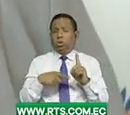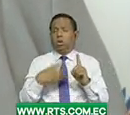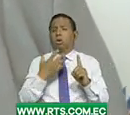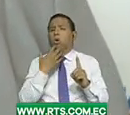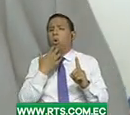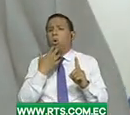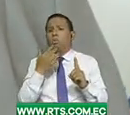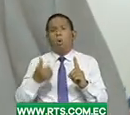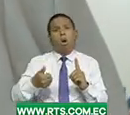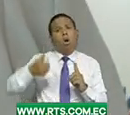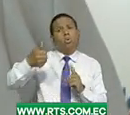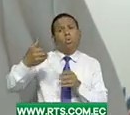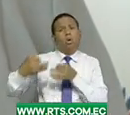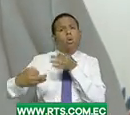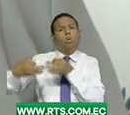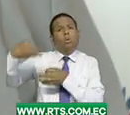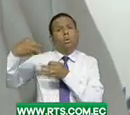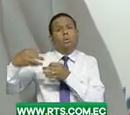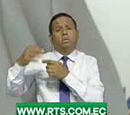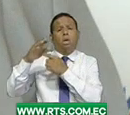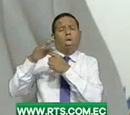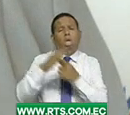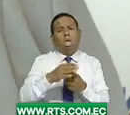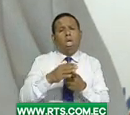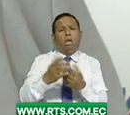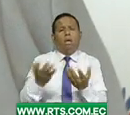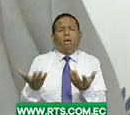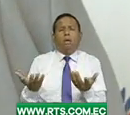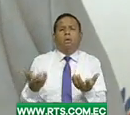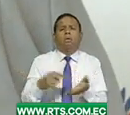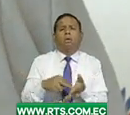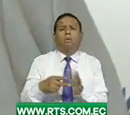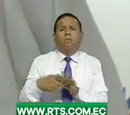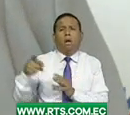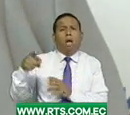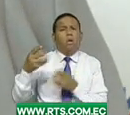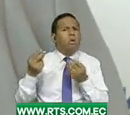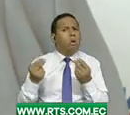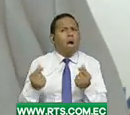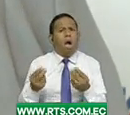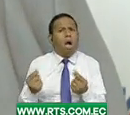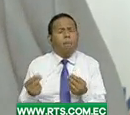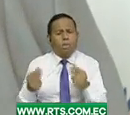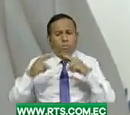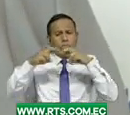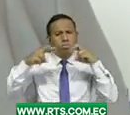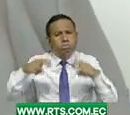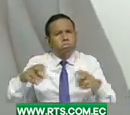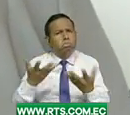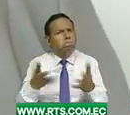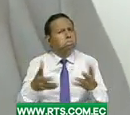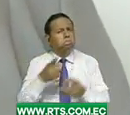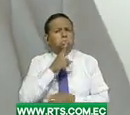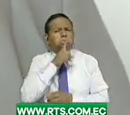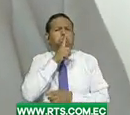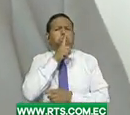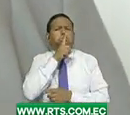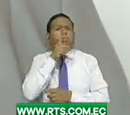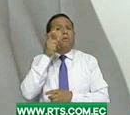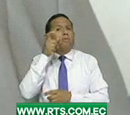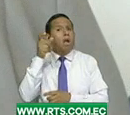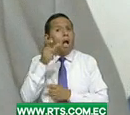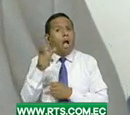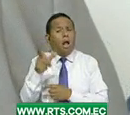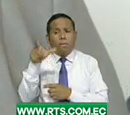justicia asesinaron la verdad. No cumplieron con la debida diligencia. La fiscal a cargo no dictó fragancia,